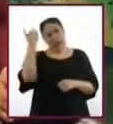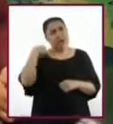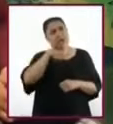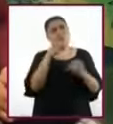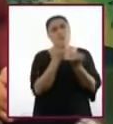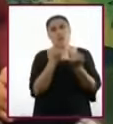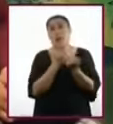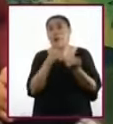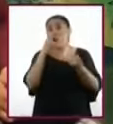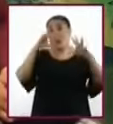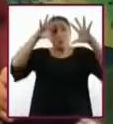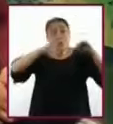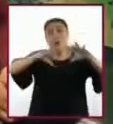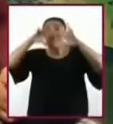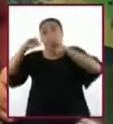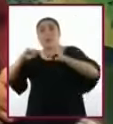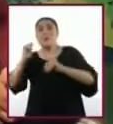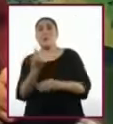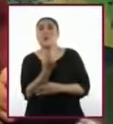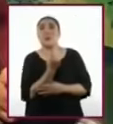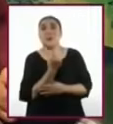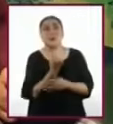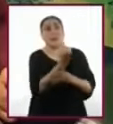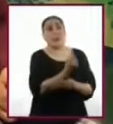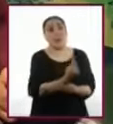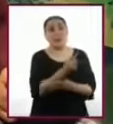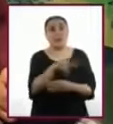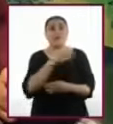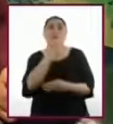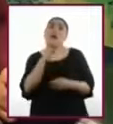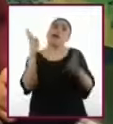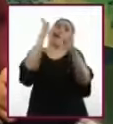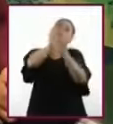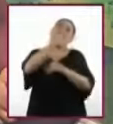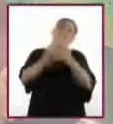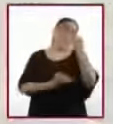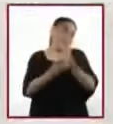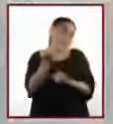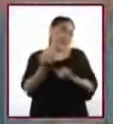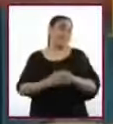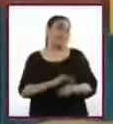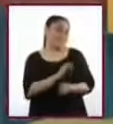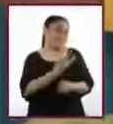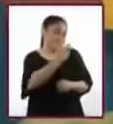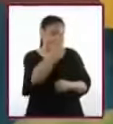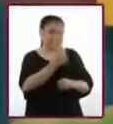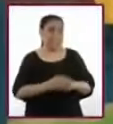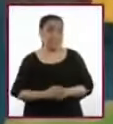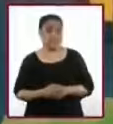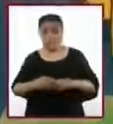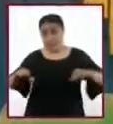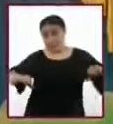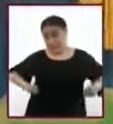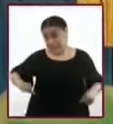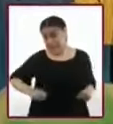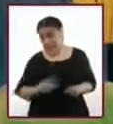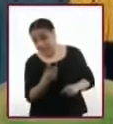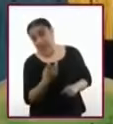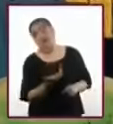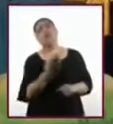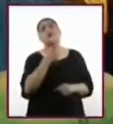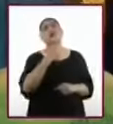cuando se va la luz en mi casa y prendemos las velas y está súper padrísimo. Así es. Estas actividades nos servirán